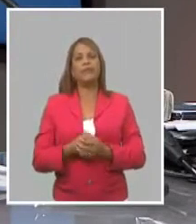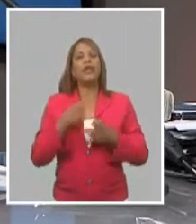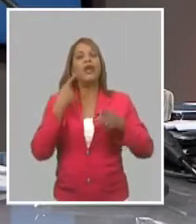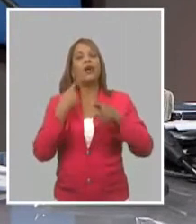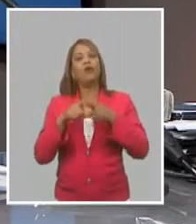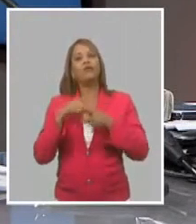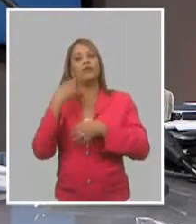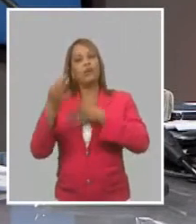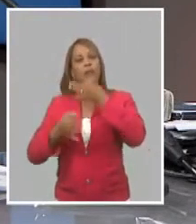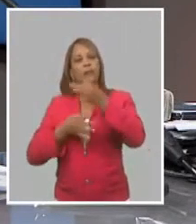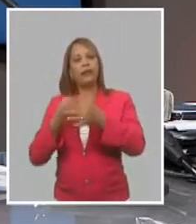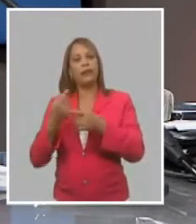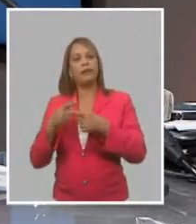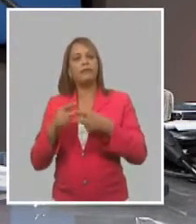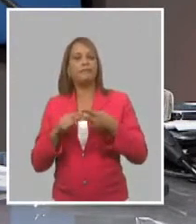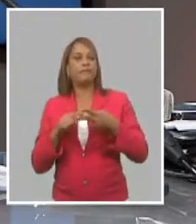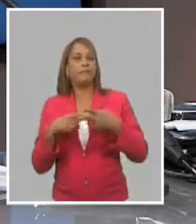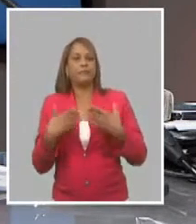elemento que yo quería trasladarte